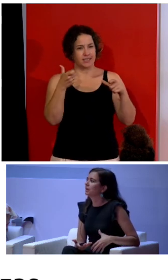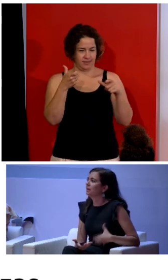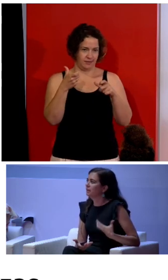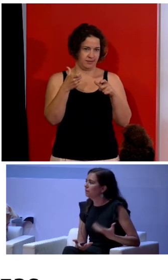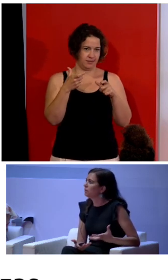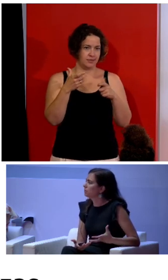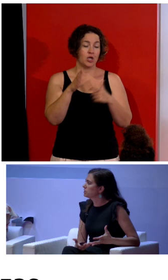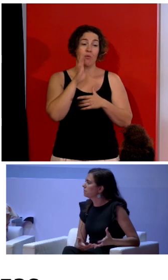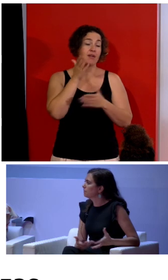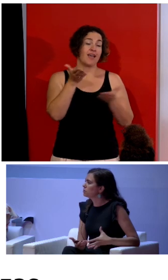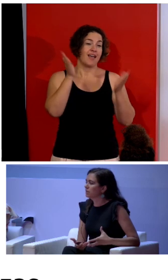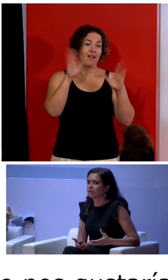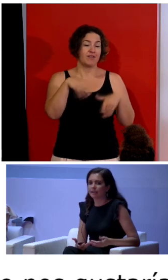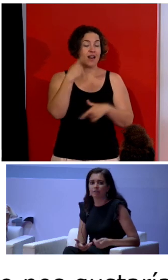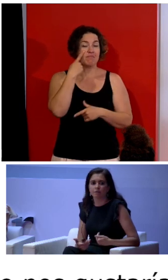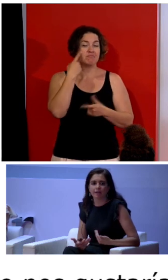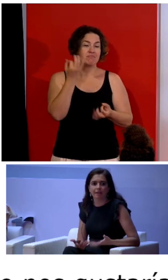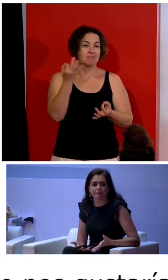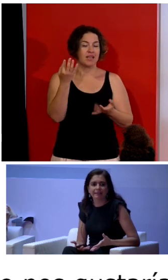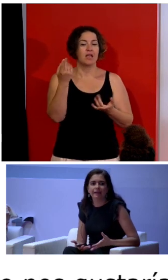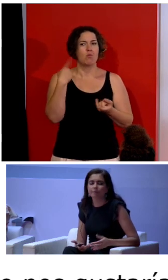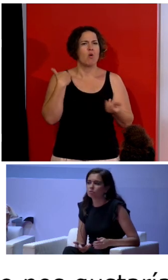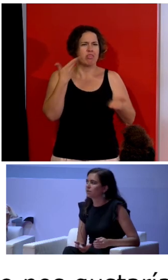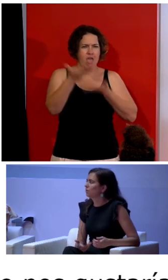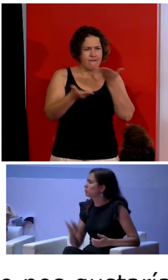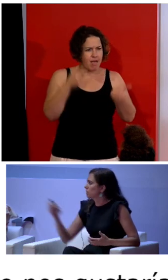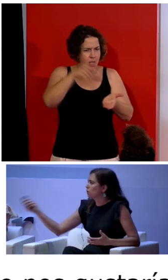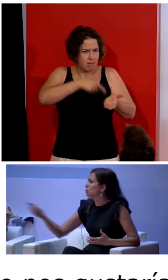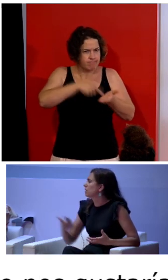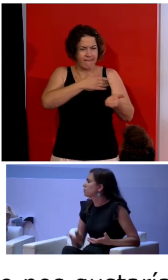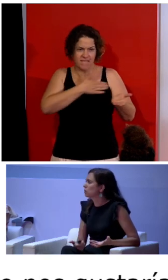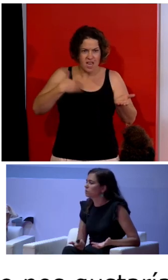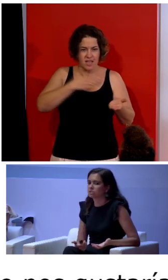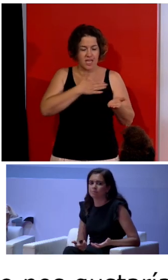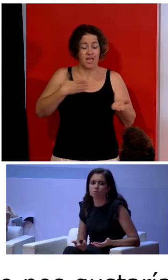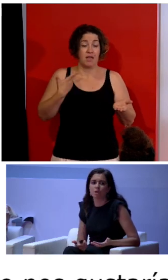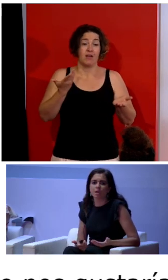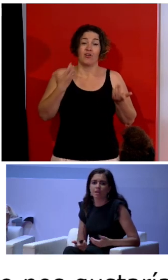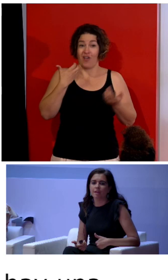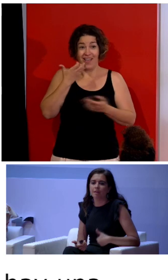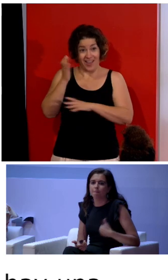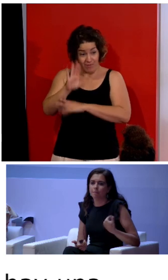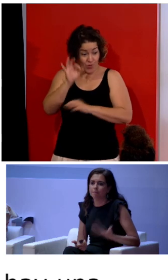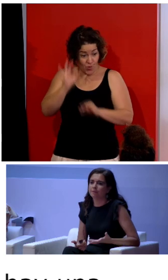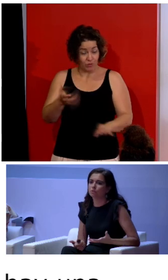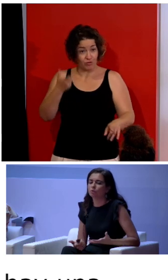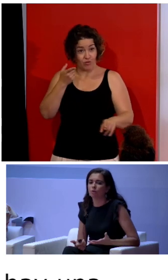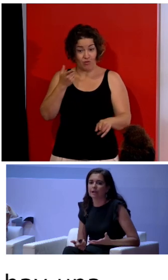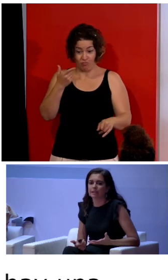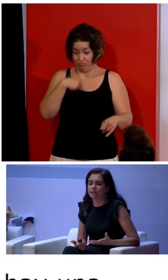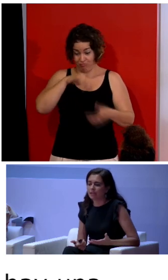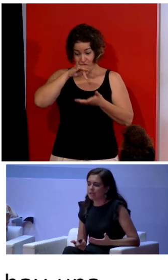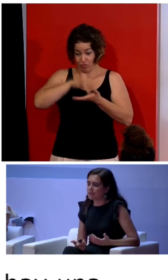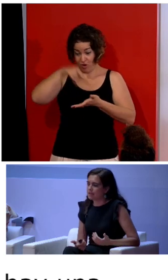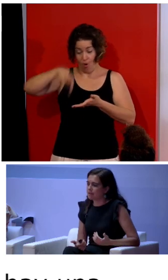porque al final, hombre, pues vemos que hay una demanda, vemos que, bueno, pues que con los ejemplos concretos que estamos viviendo